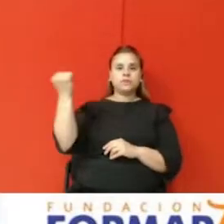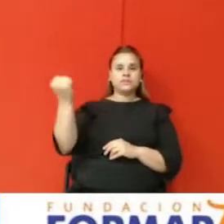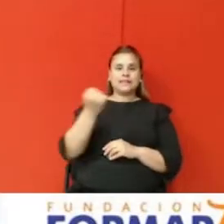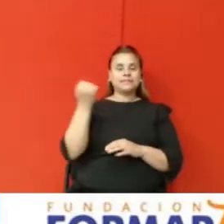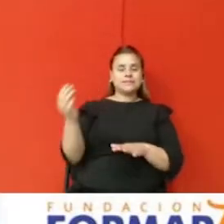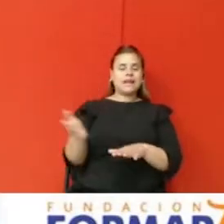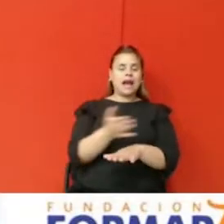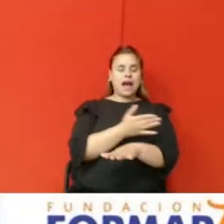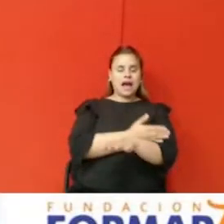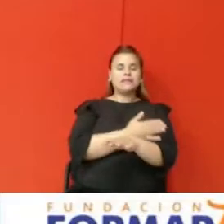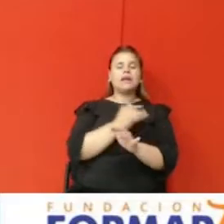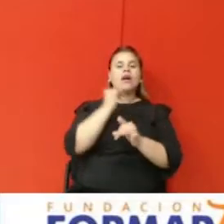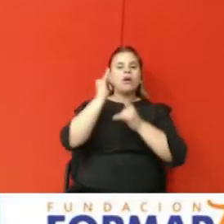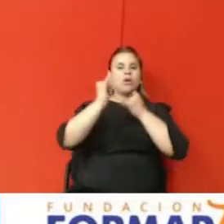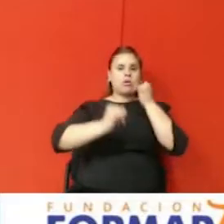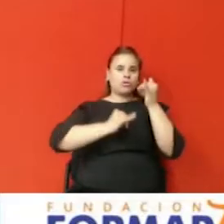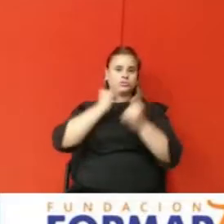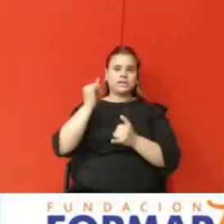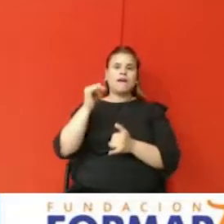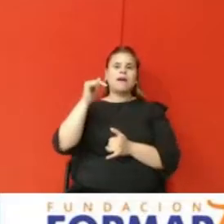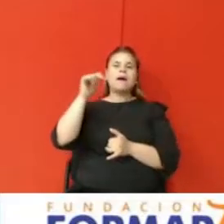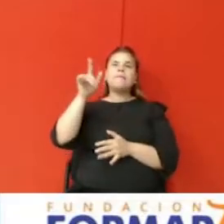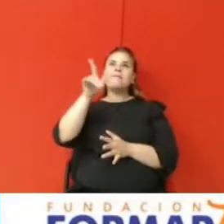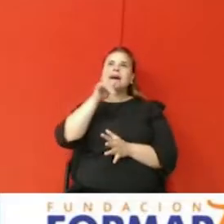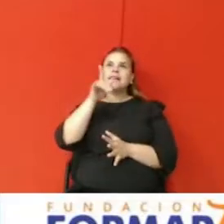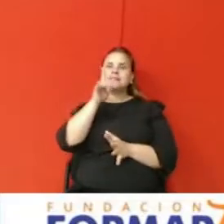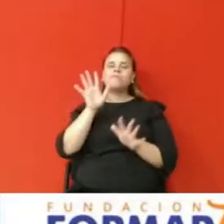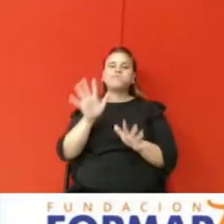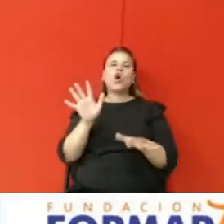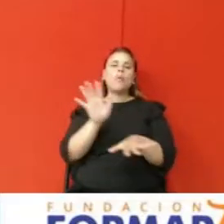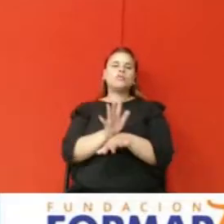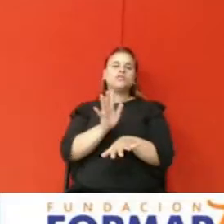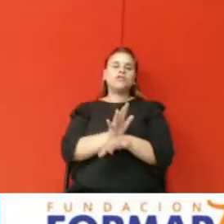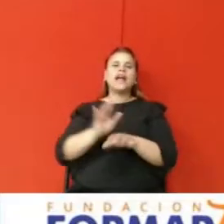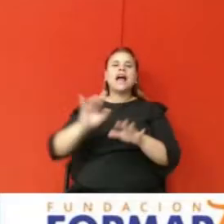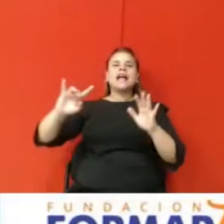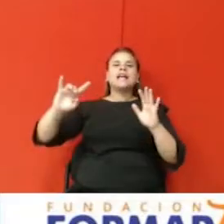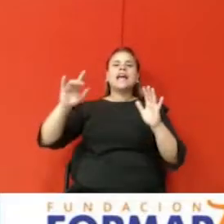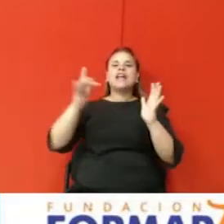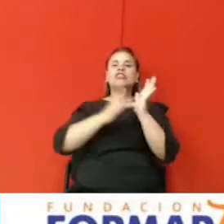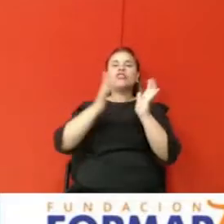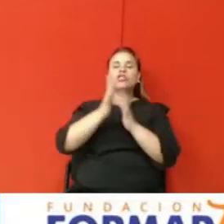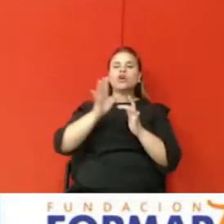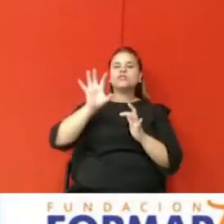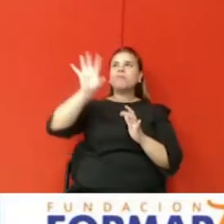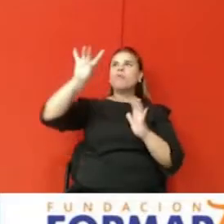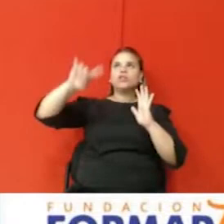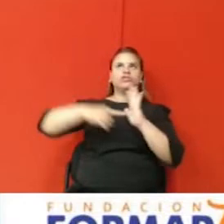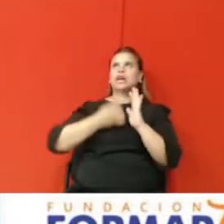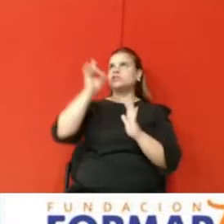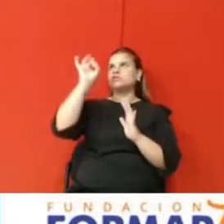anterior, Dios está en todos lados, pero la mayoría de las veces atiende en las grandes ciudades como Buenos Aires y